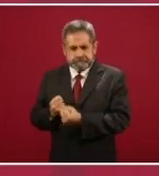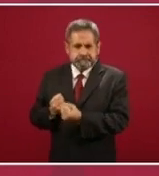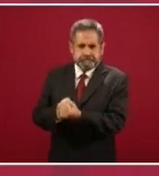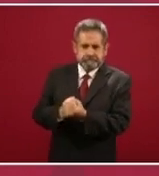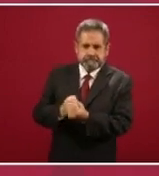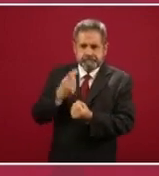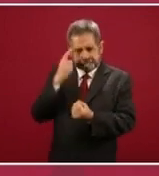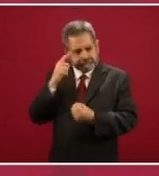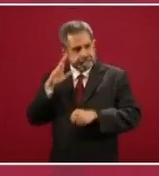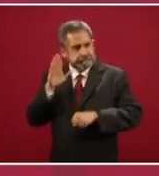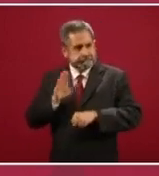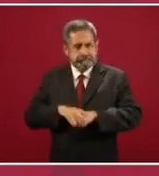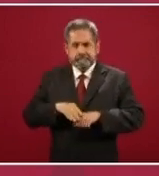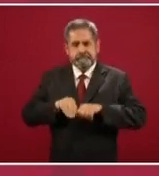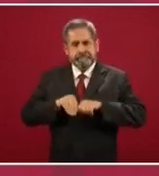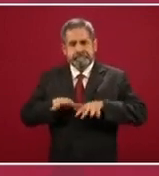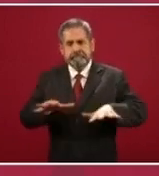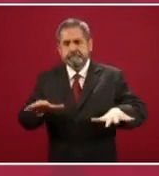a